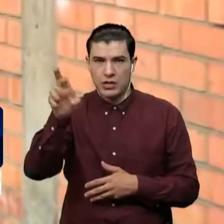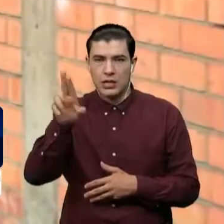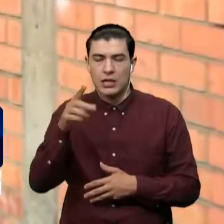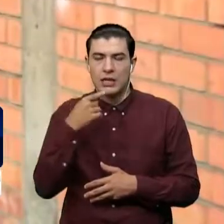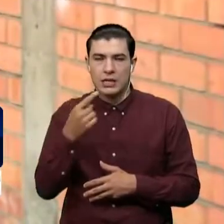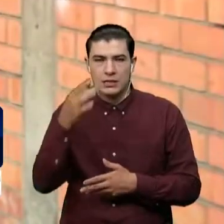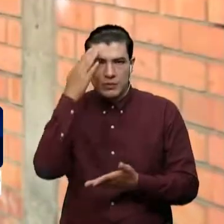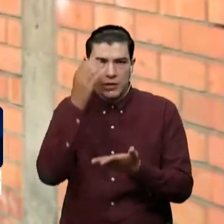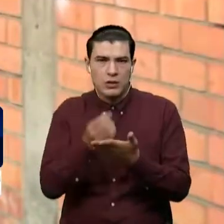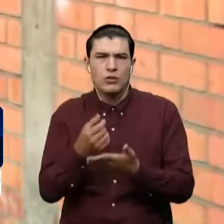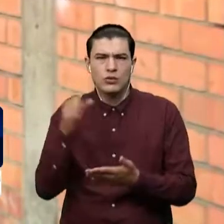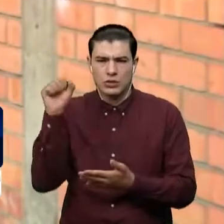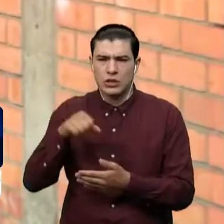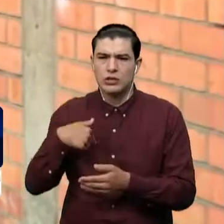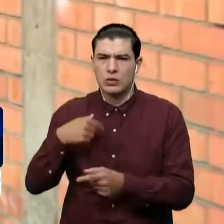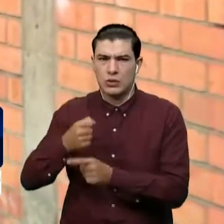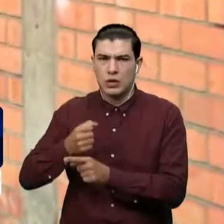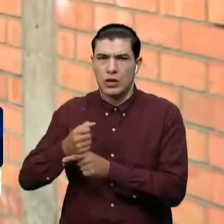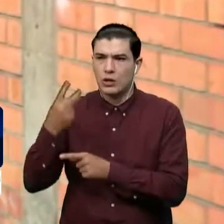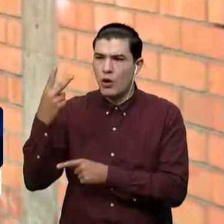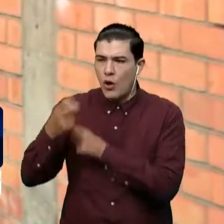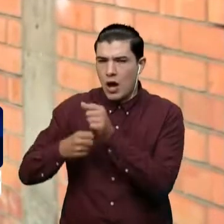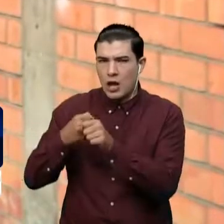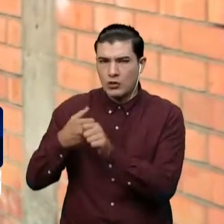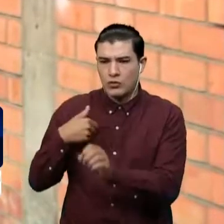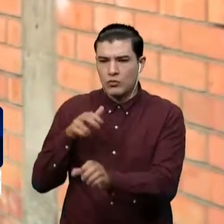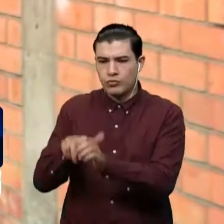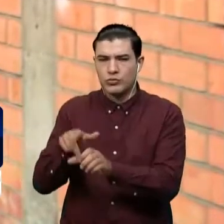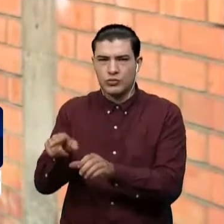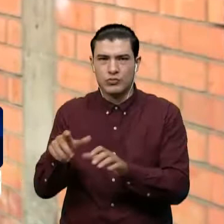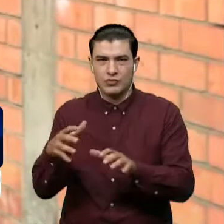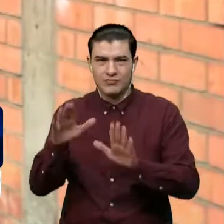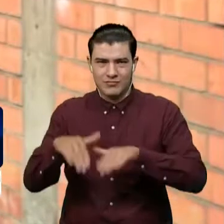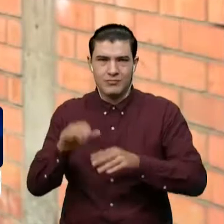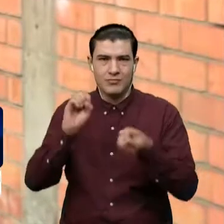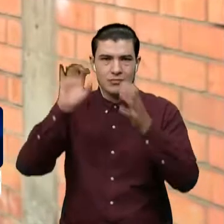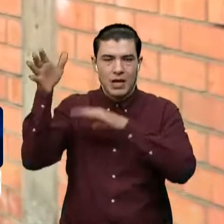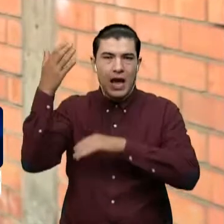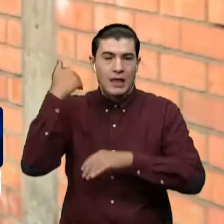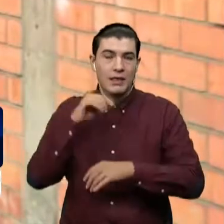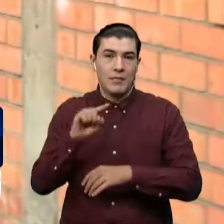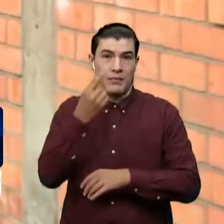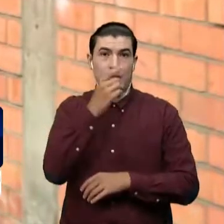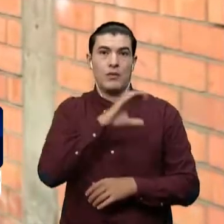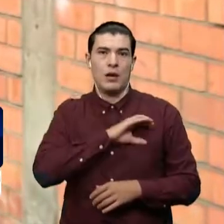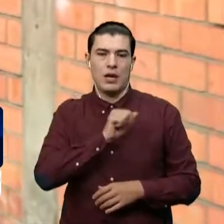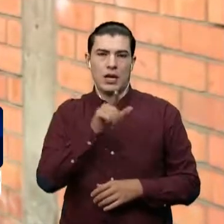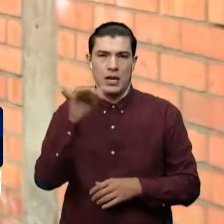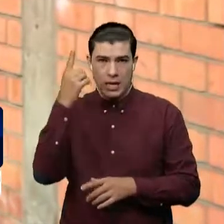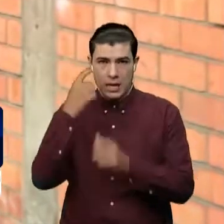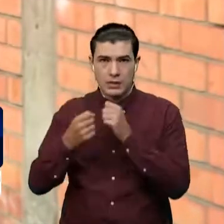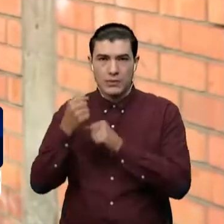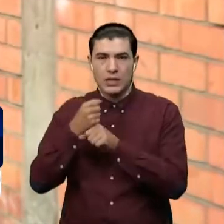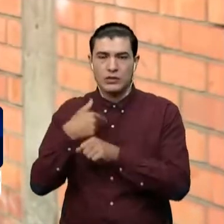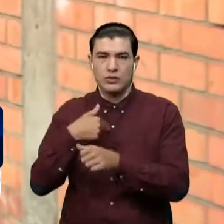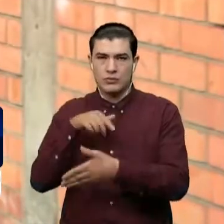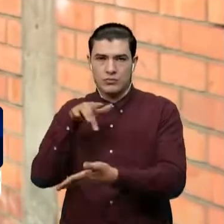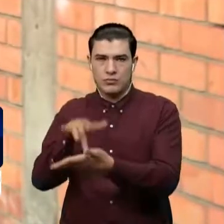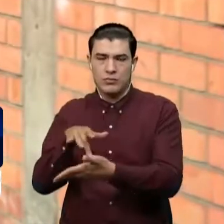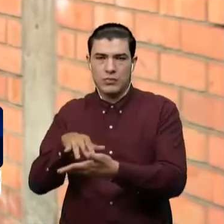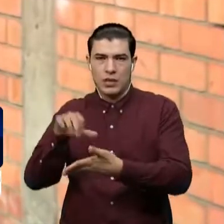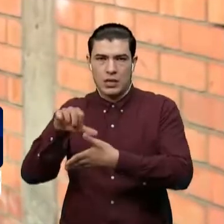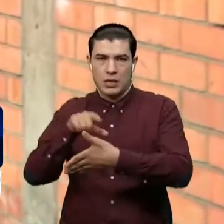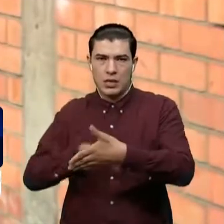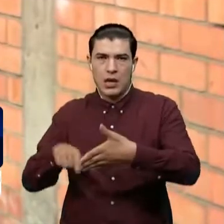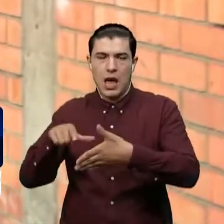llevo dos años mi primer torneo fue un suramericano fue en cali el año pasado competía en la copa américa en cali